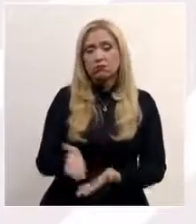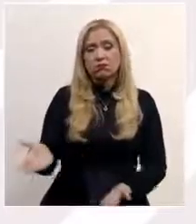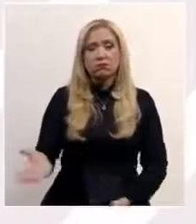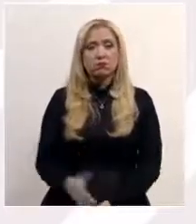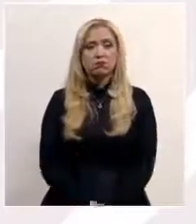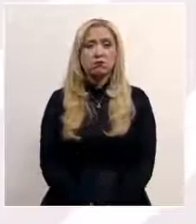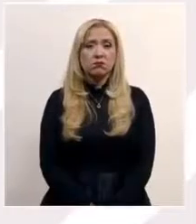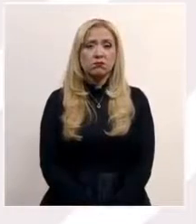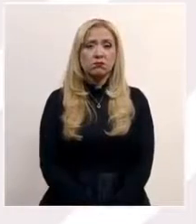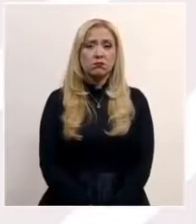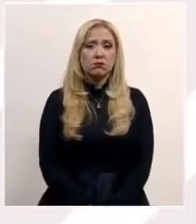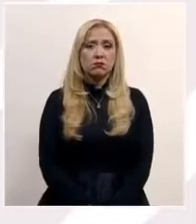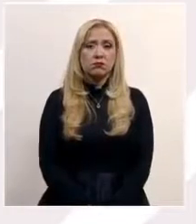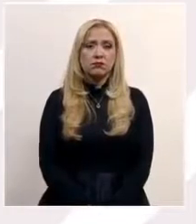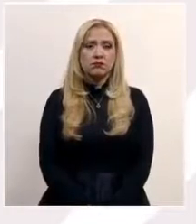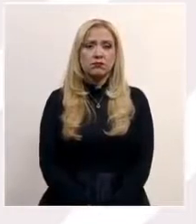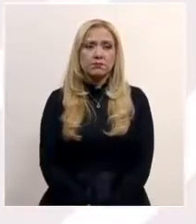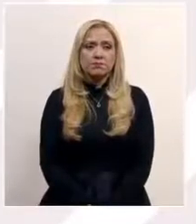ellas.